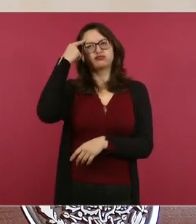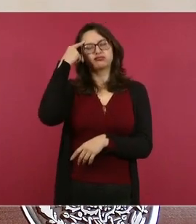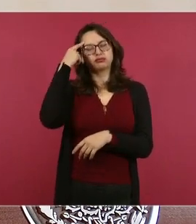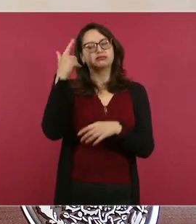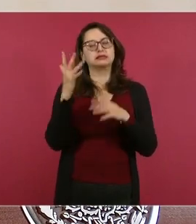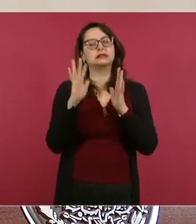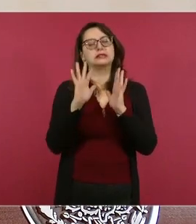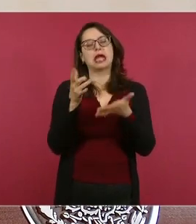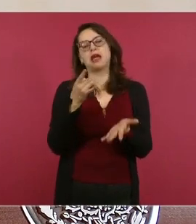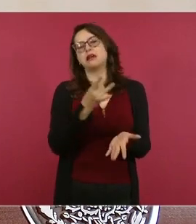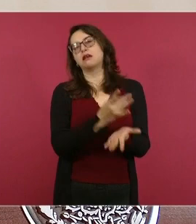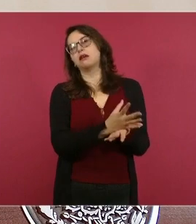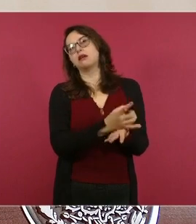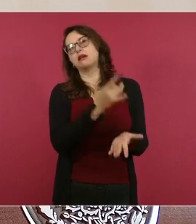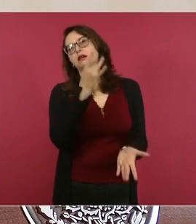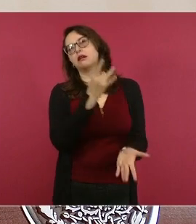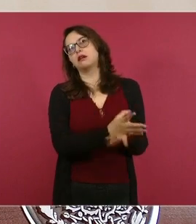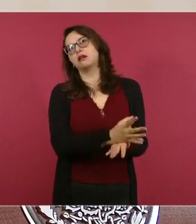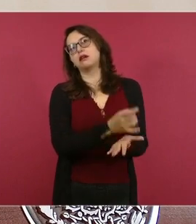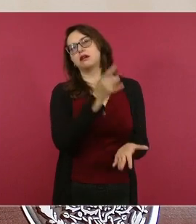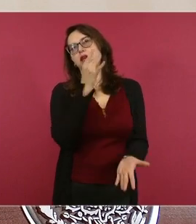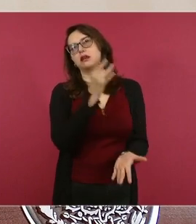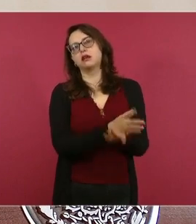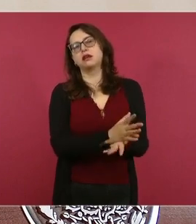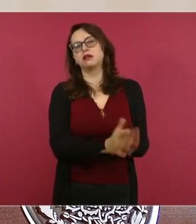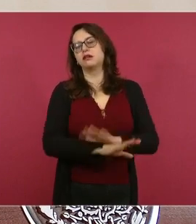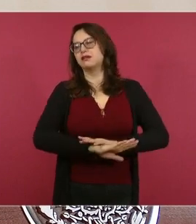funciona nada.